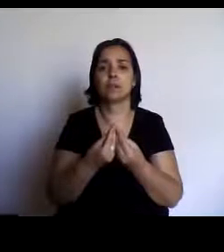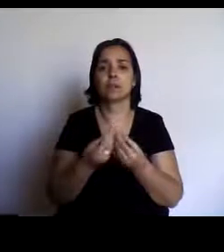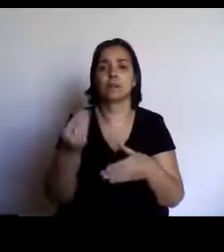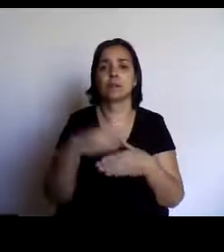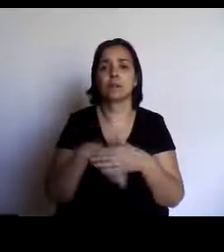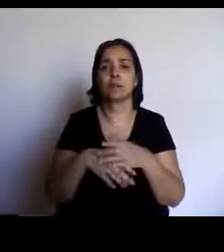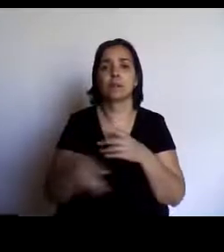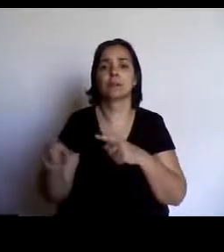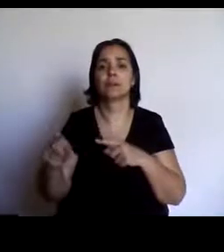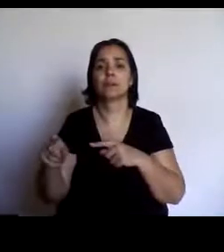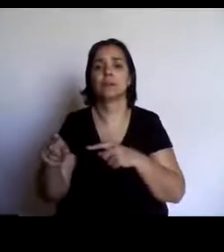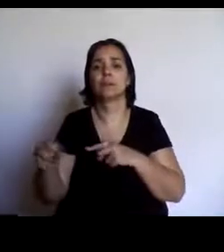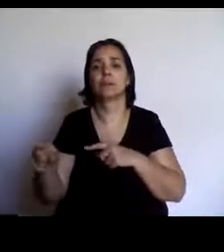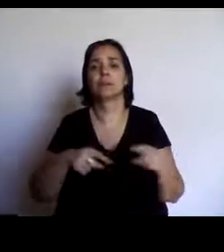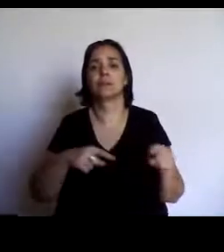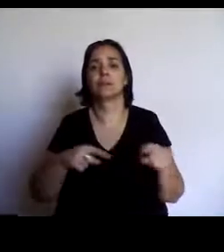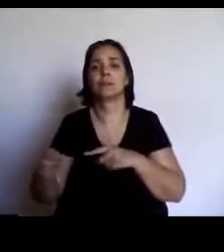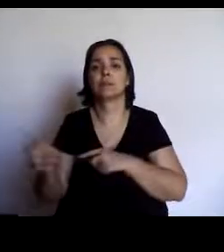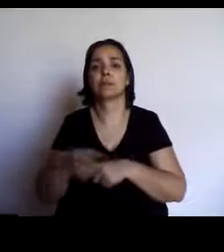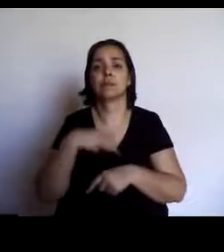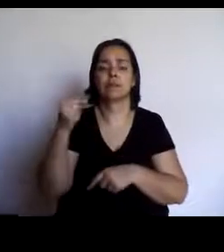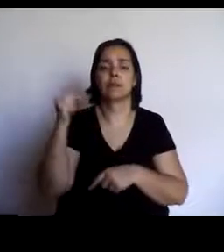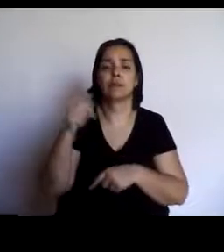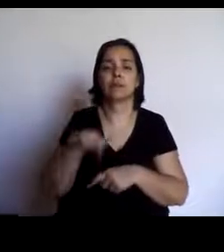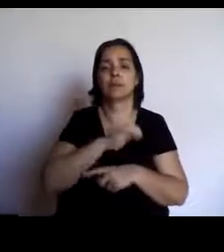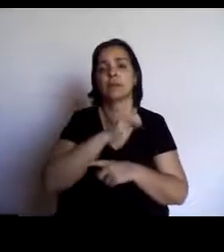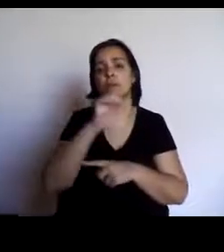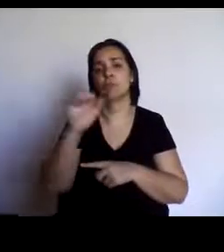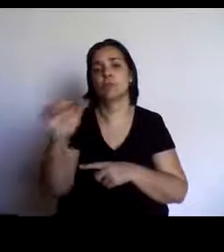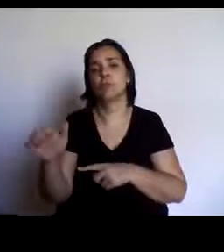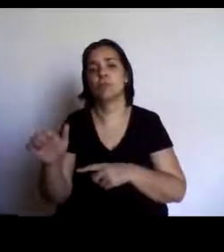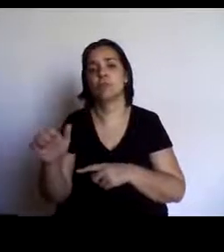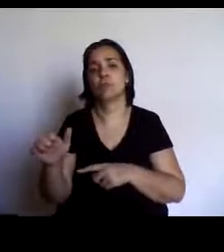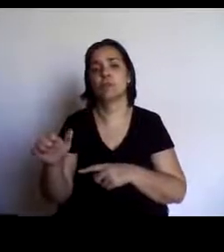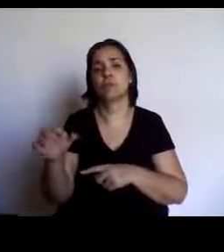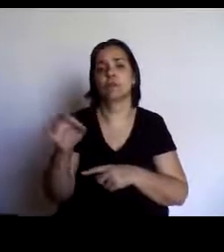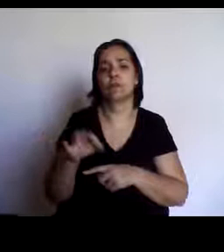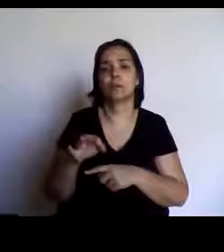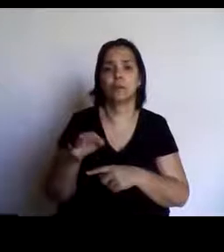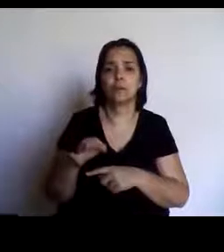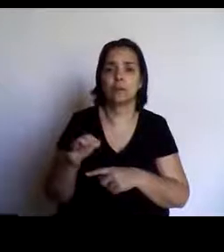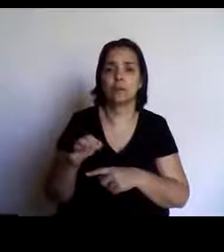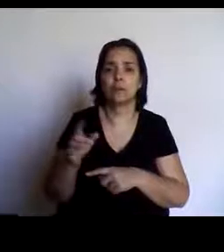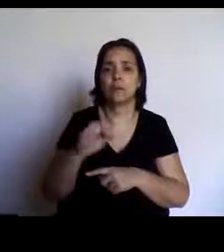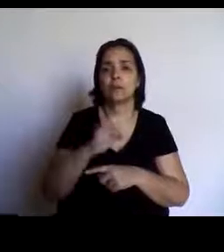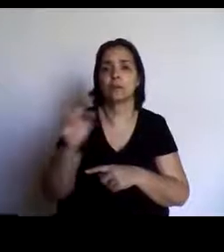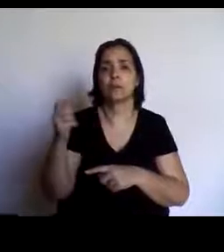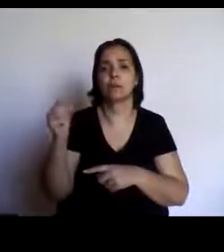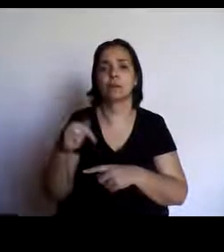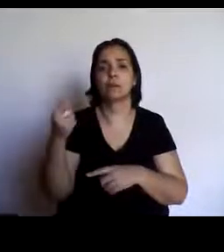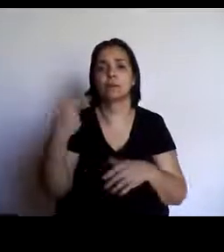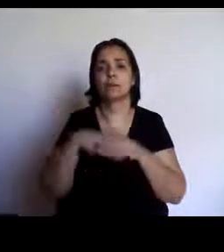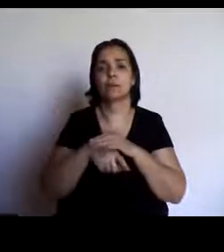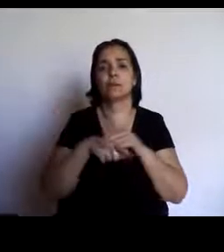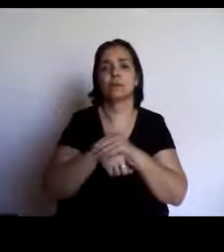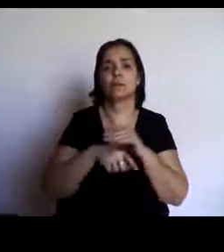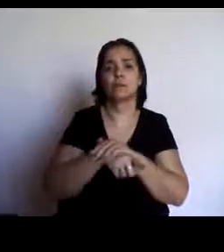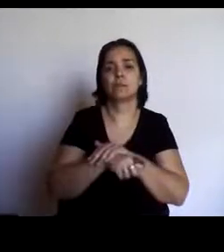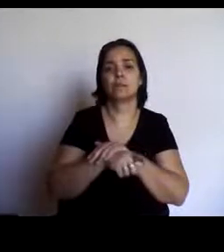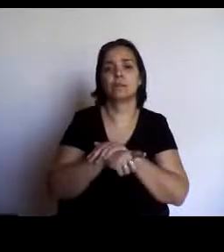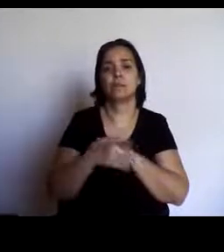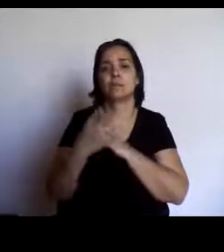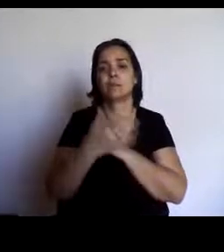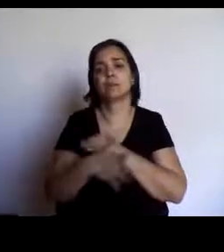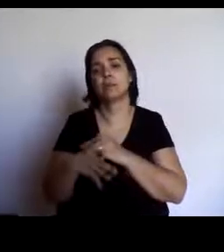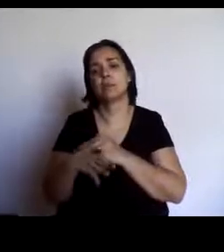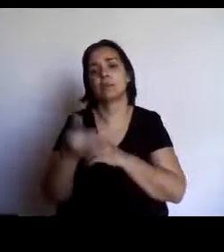Política Regional y Urbana de la Comisión Europea o europarlamentarias de la Comisión de Desarrollo Regional y la